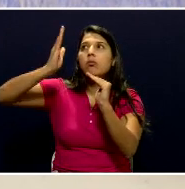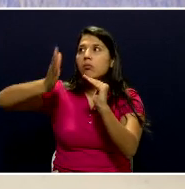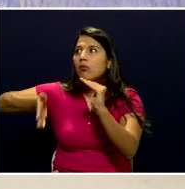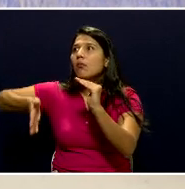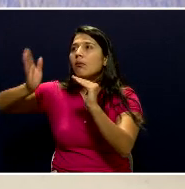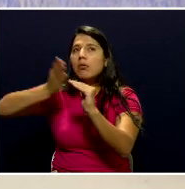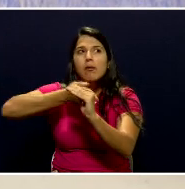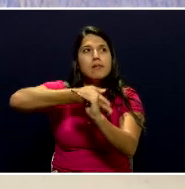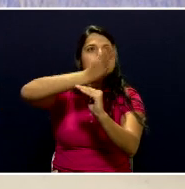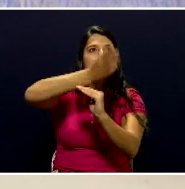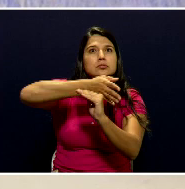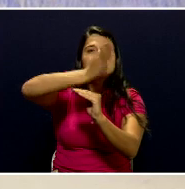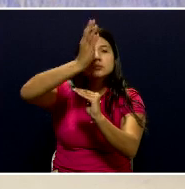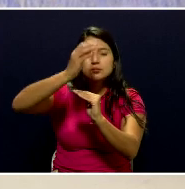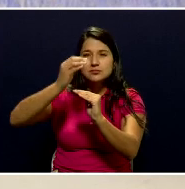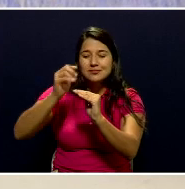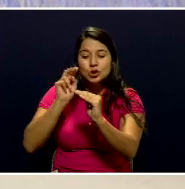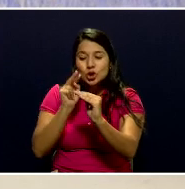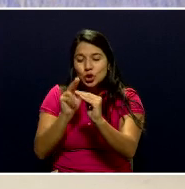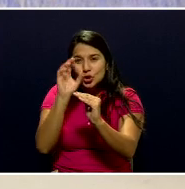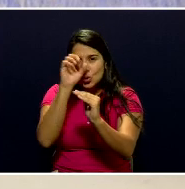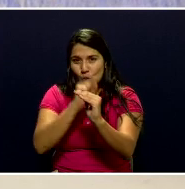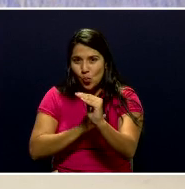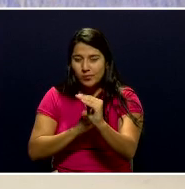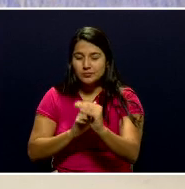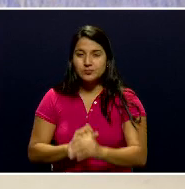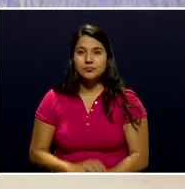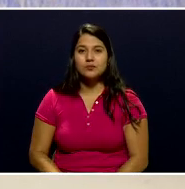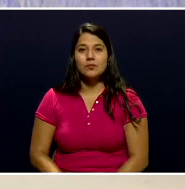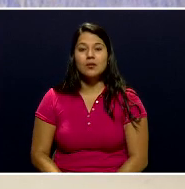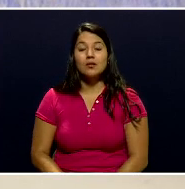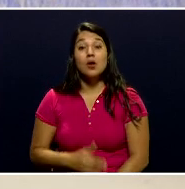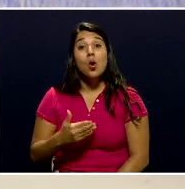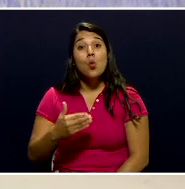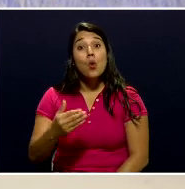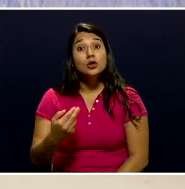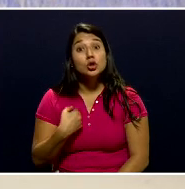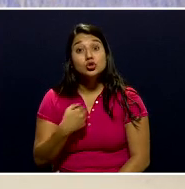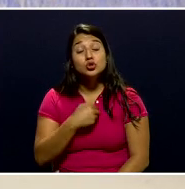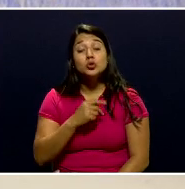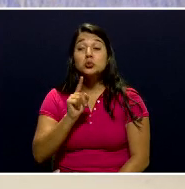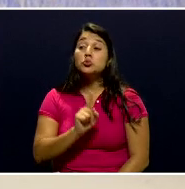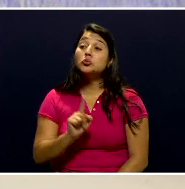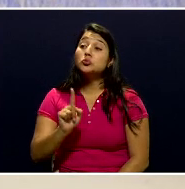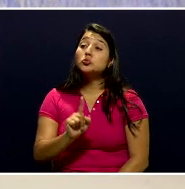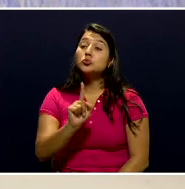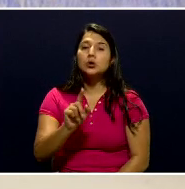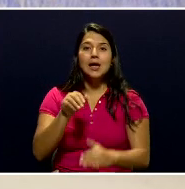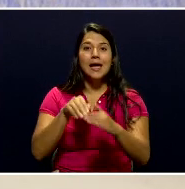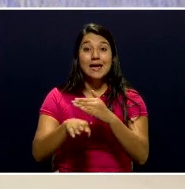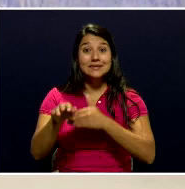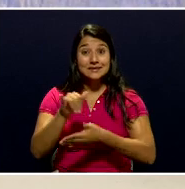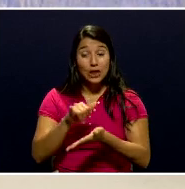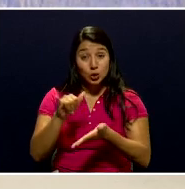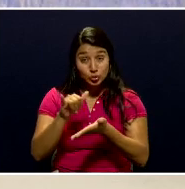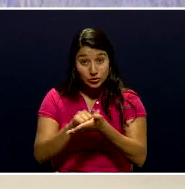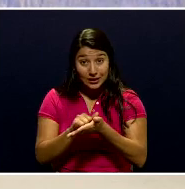información que tenemos en las calles de San José. Cuando caminamos San José, la